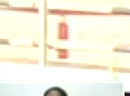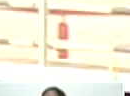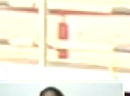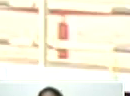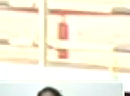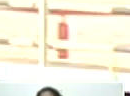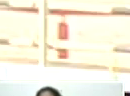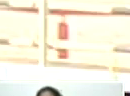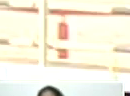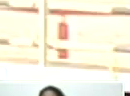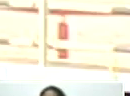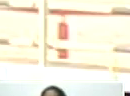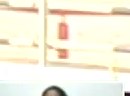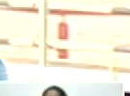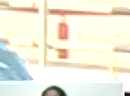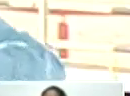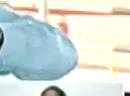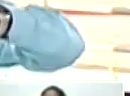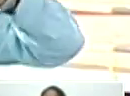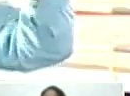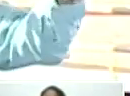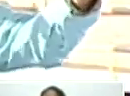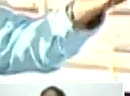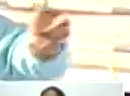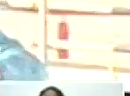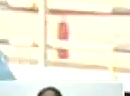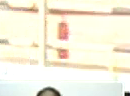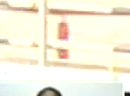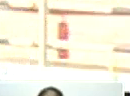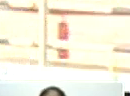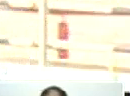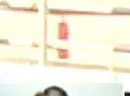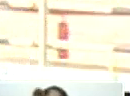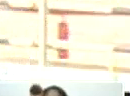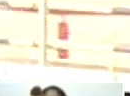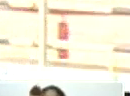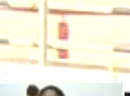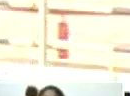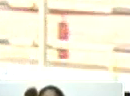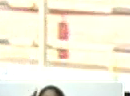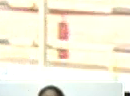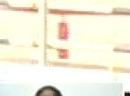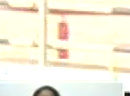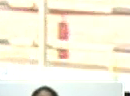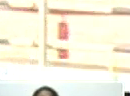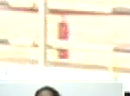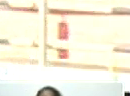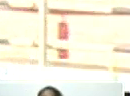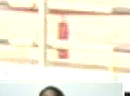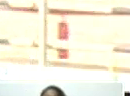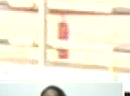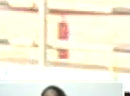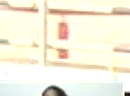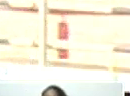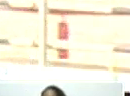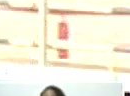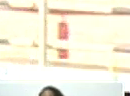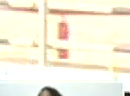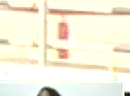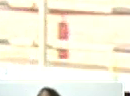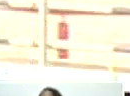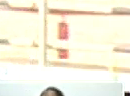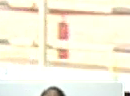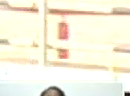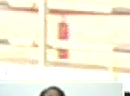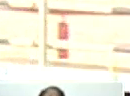desde el punto de vista cualitativo, y de las perspectivas hacia el futuro de lo que vemos van a ser los CLAP como gran